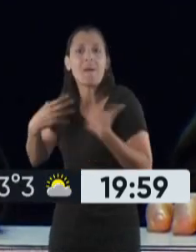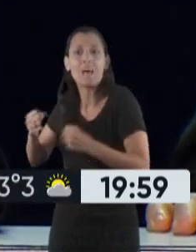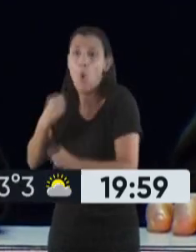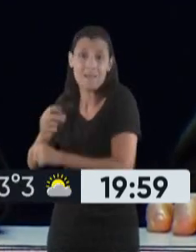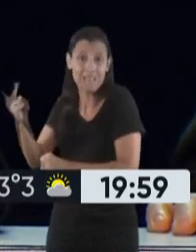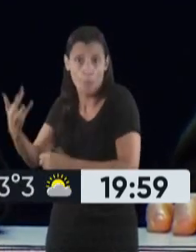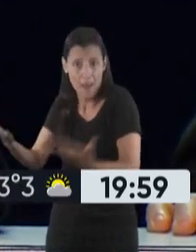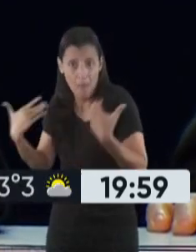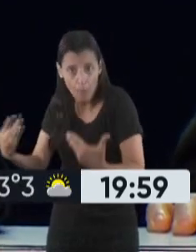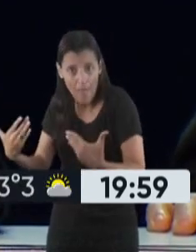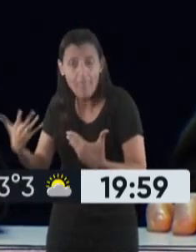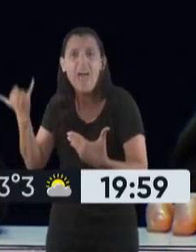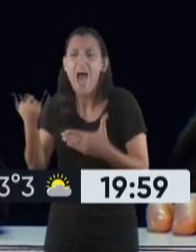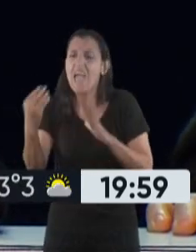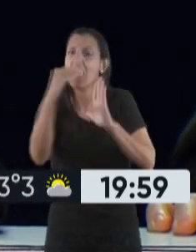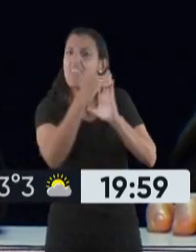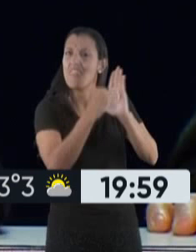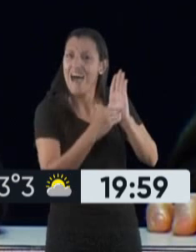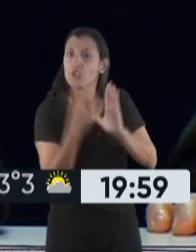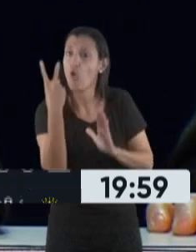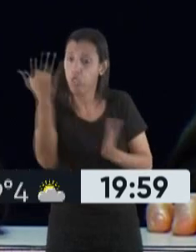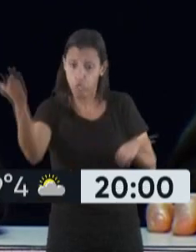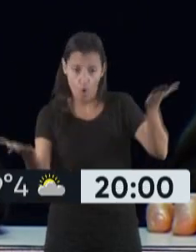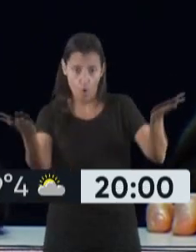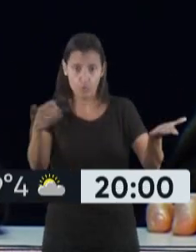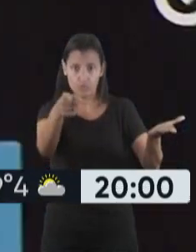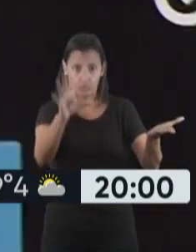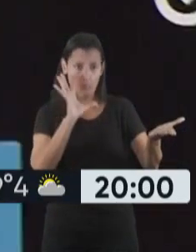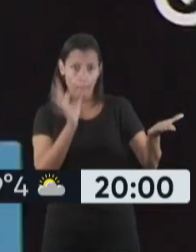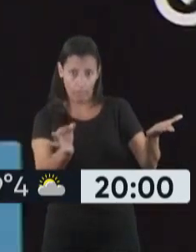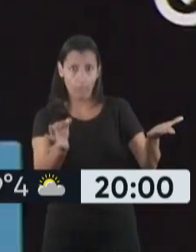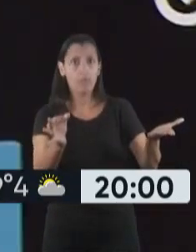Ahora, estos datos son dos datos que ustedes deben celebrar mucho,